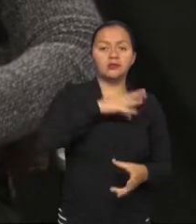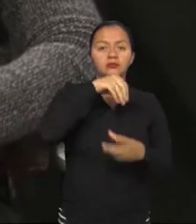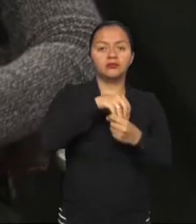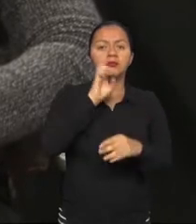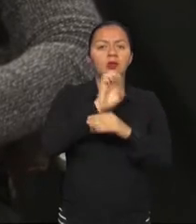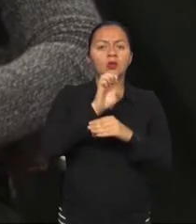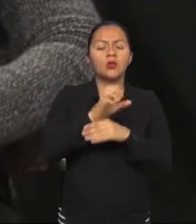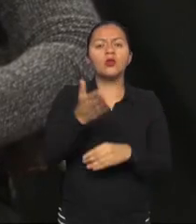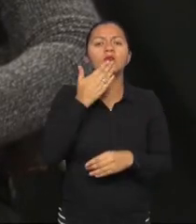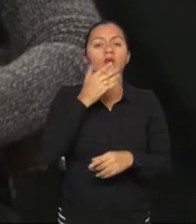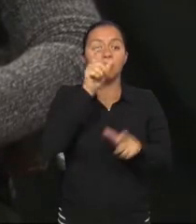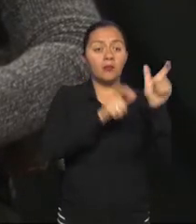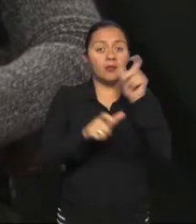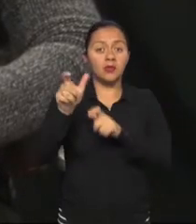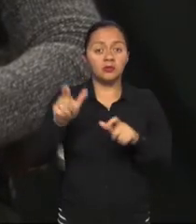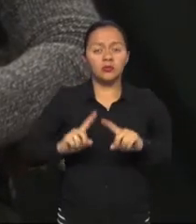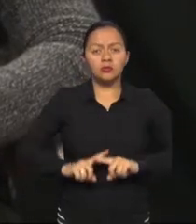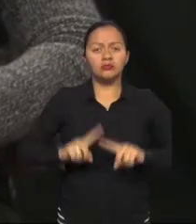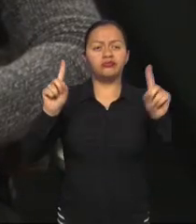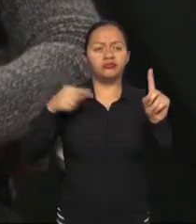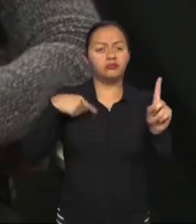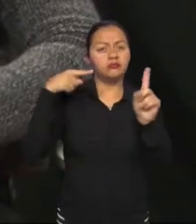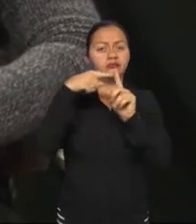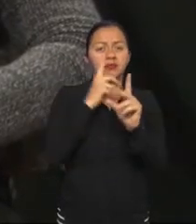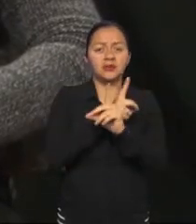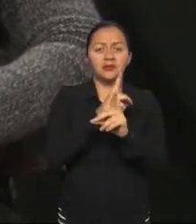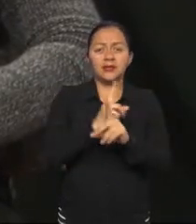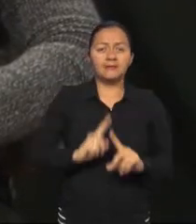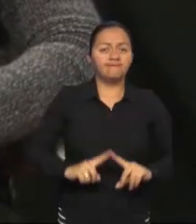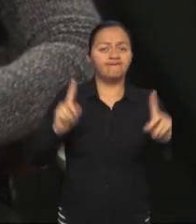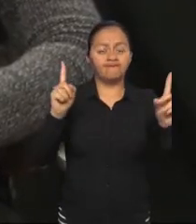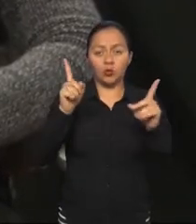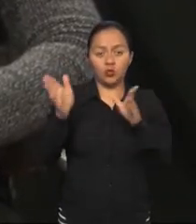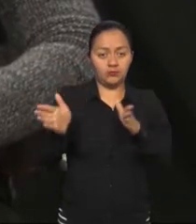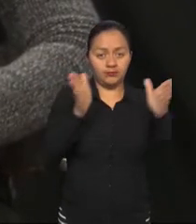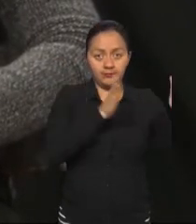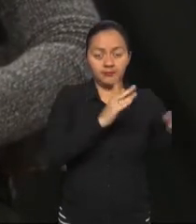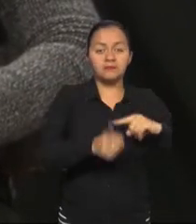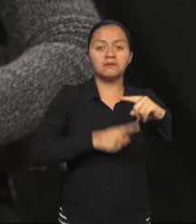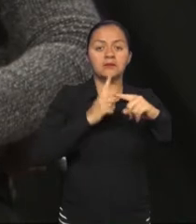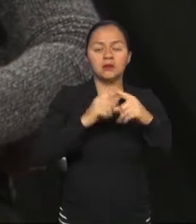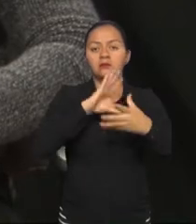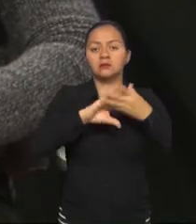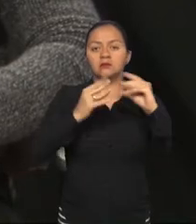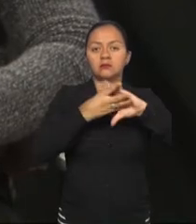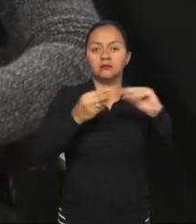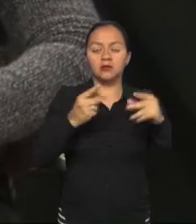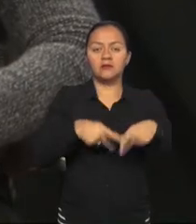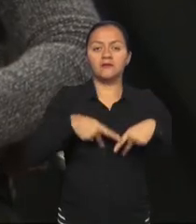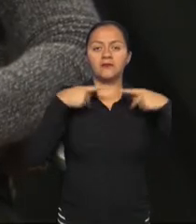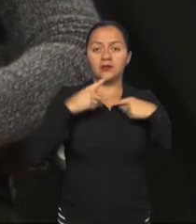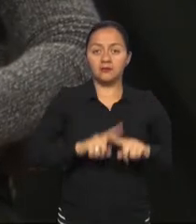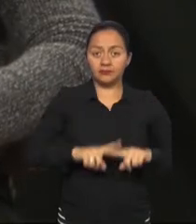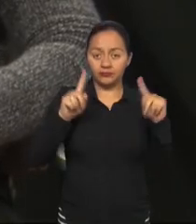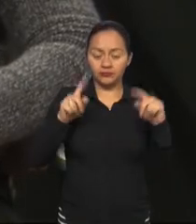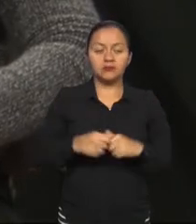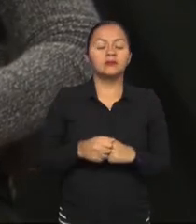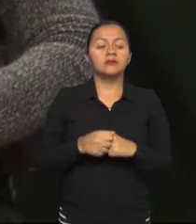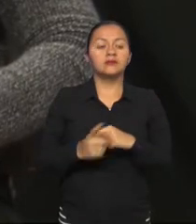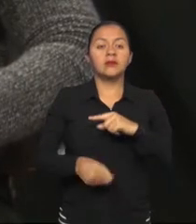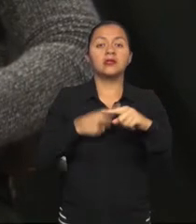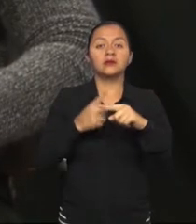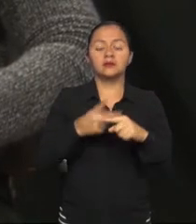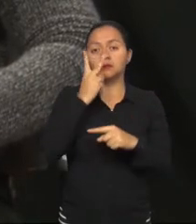poder conocer personas con diferentes tipos de discapacidad, por un lado, con historias de vida distintas, con